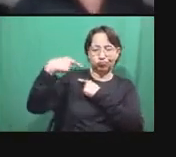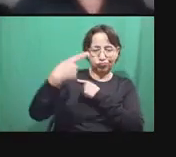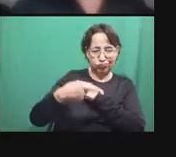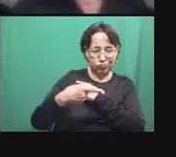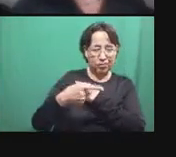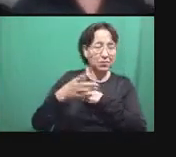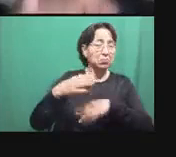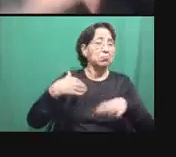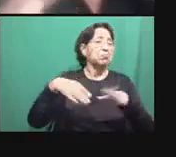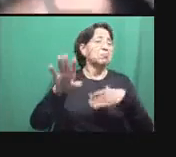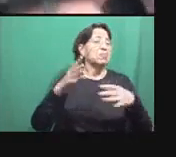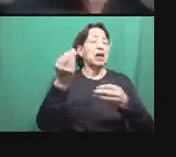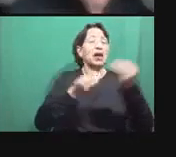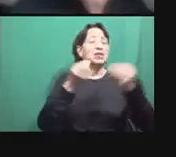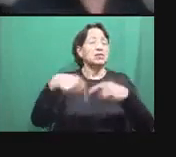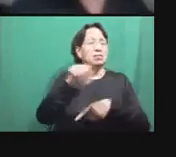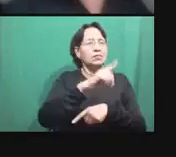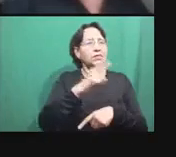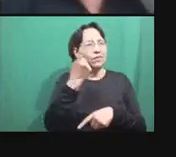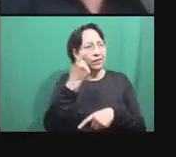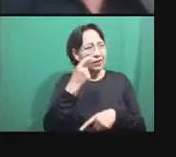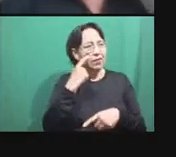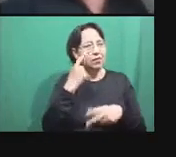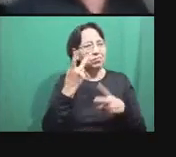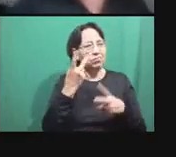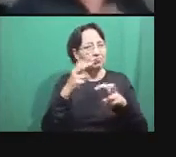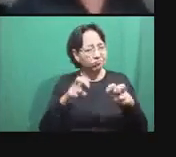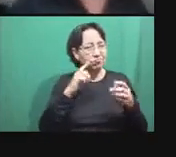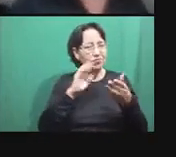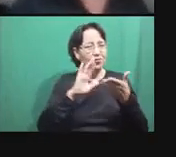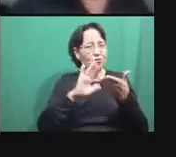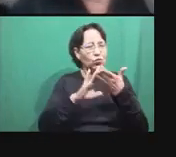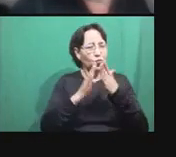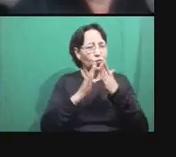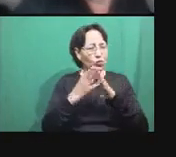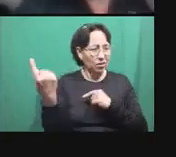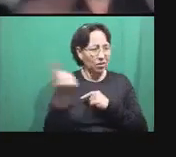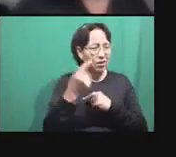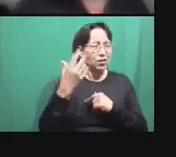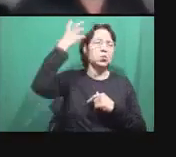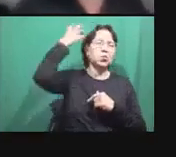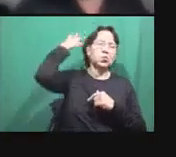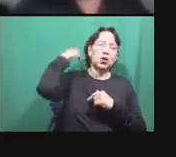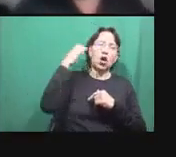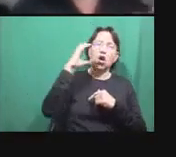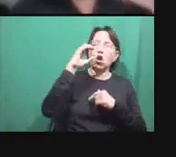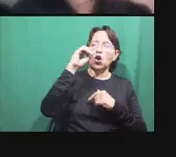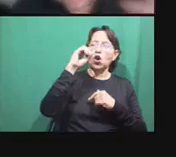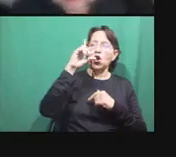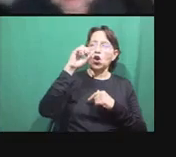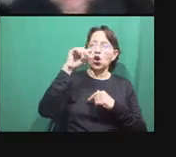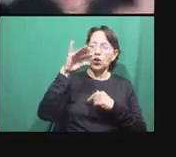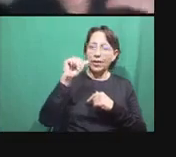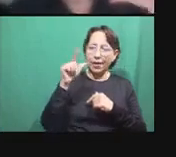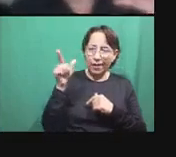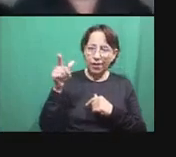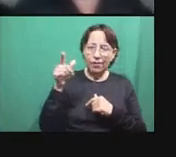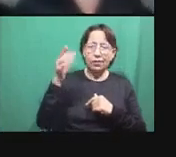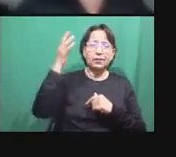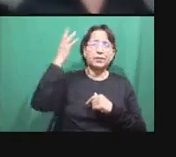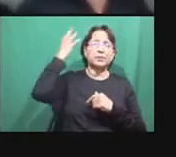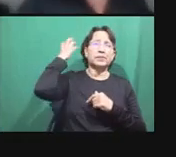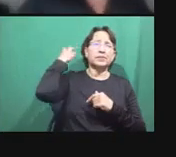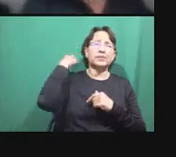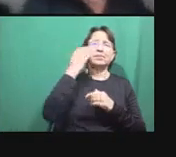en que las comunidades prehispánicas y poscoloniales estaban aquí configurando. Pero la idea de la colonialidad